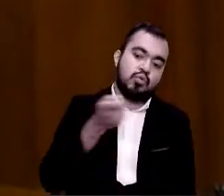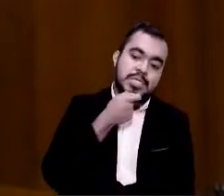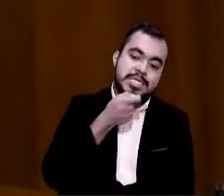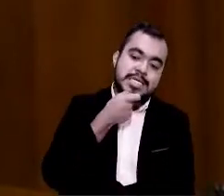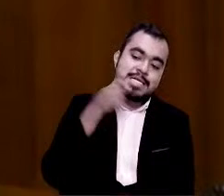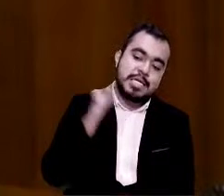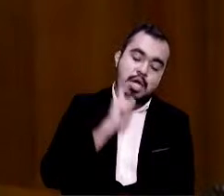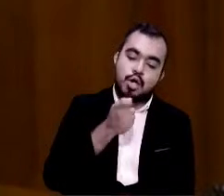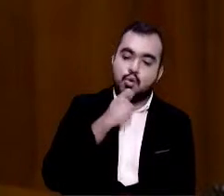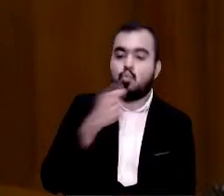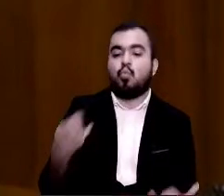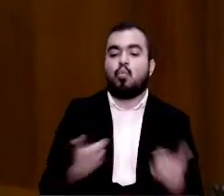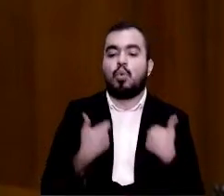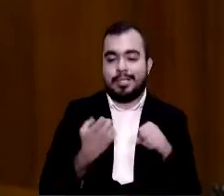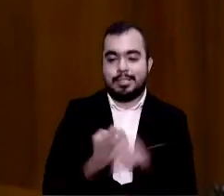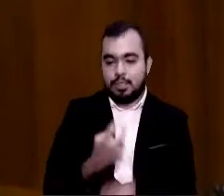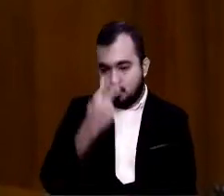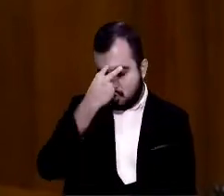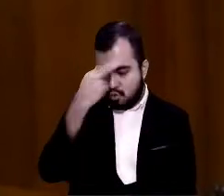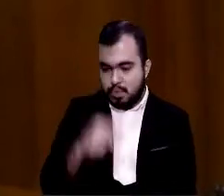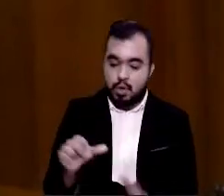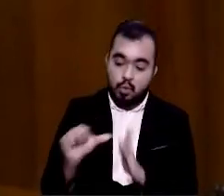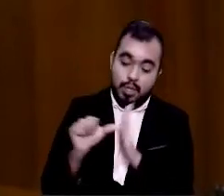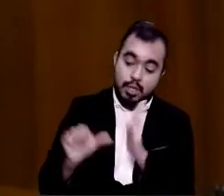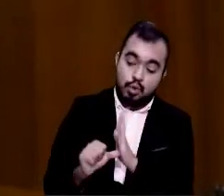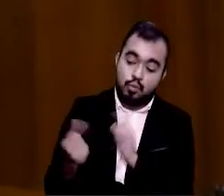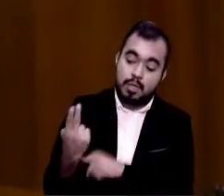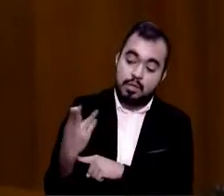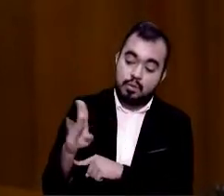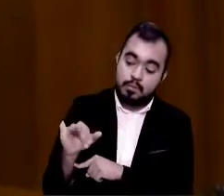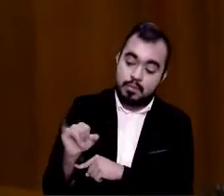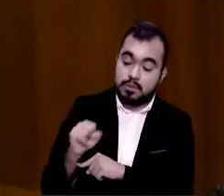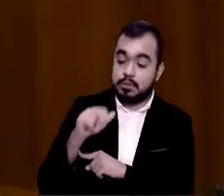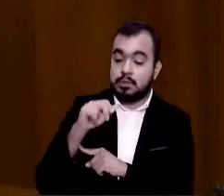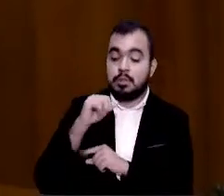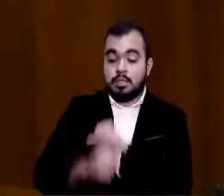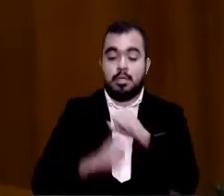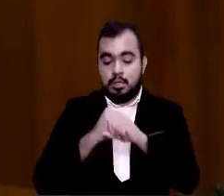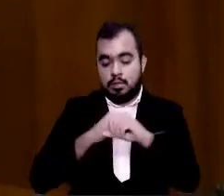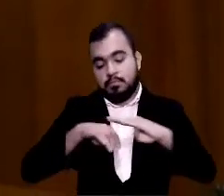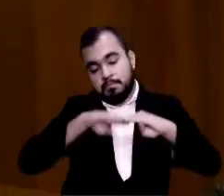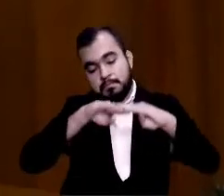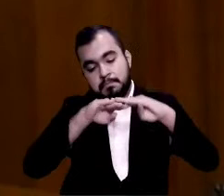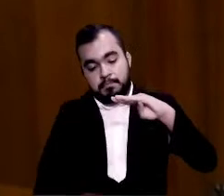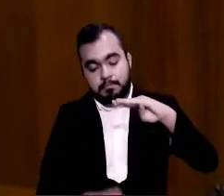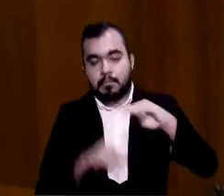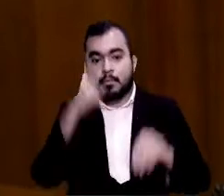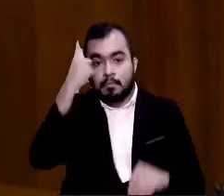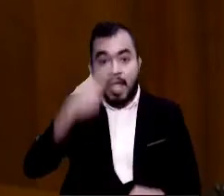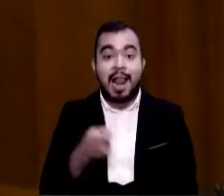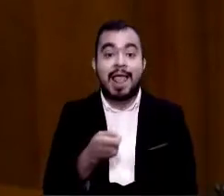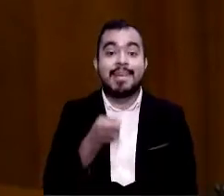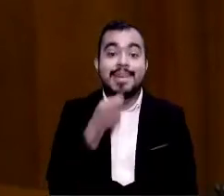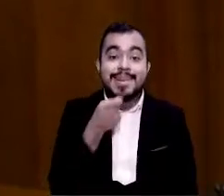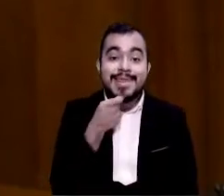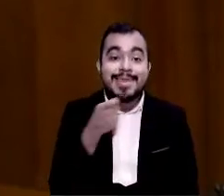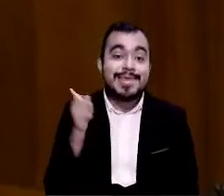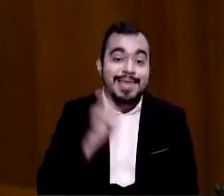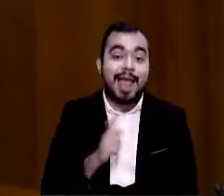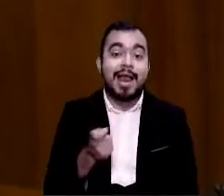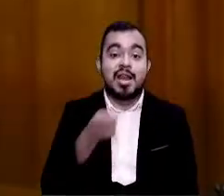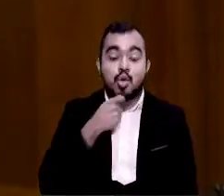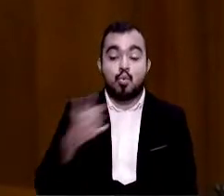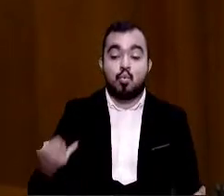Estado de México. Artículo 25 bis. La edad mínima para que las niñas, niños y adolescentes